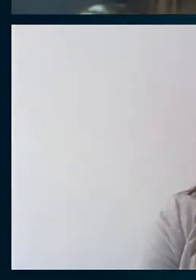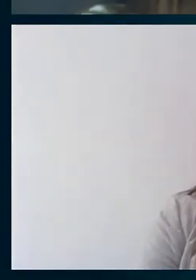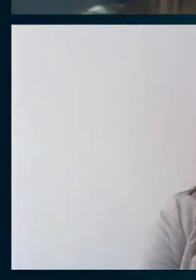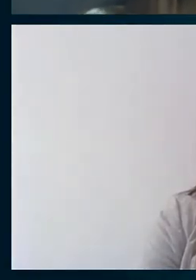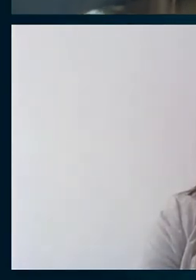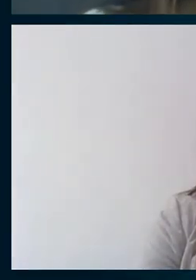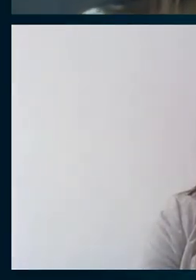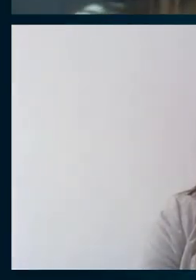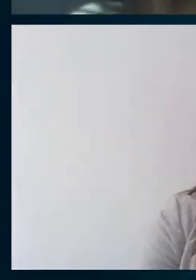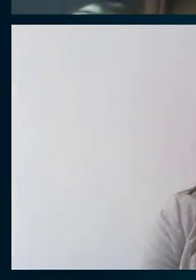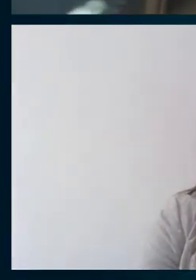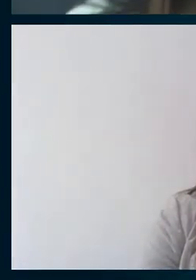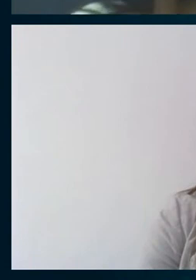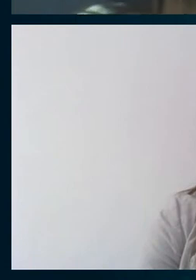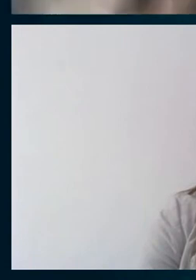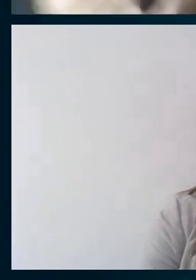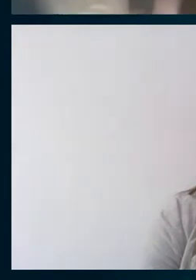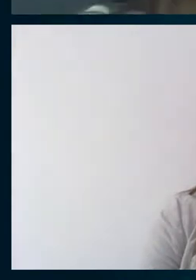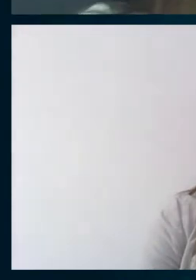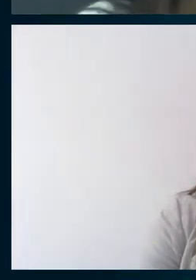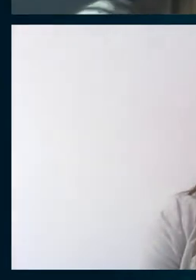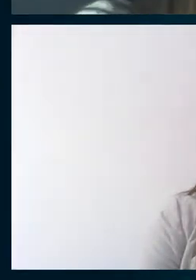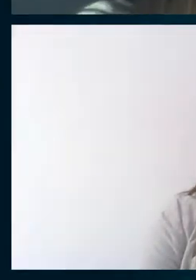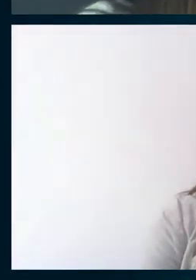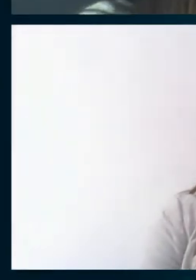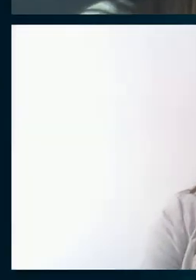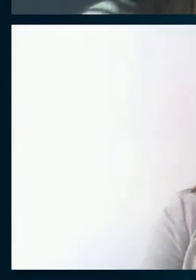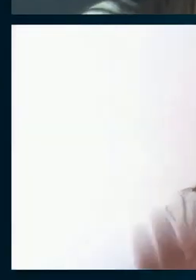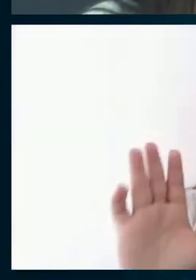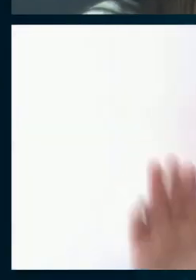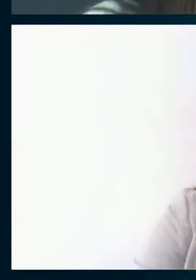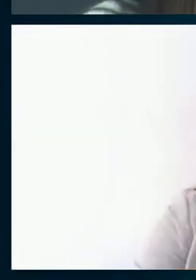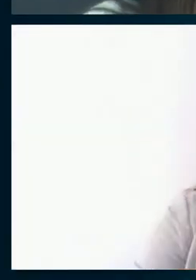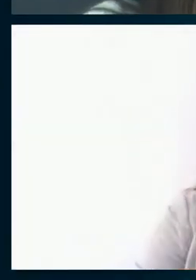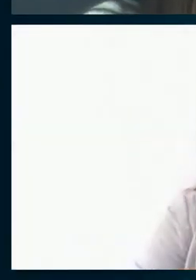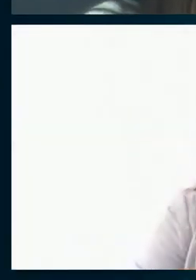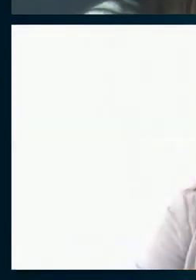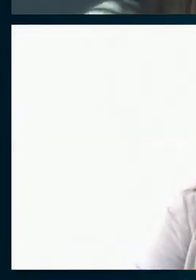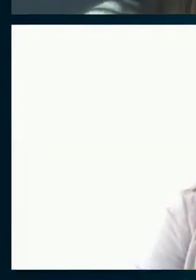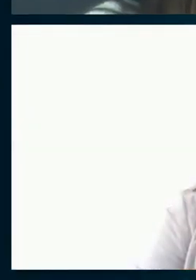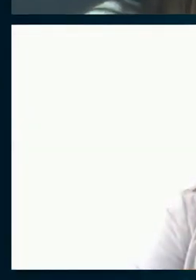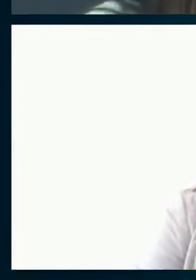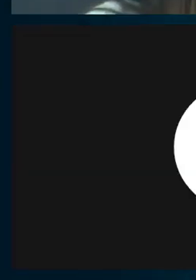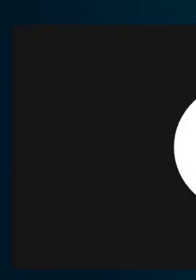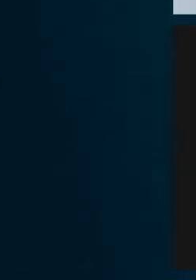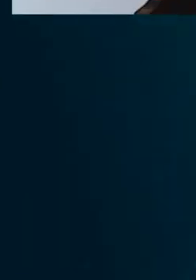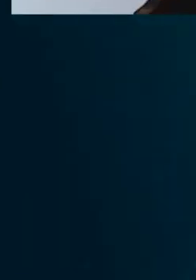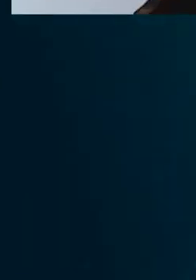Muchísimas gracias a todos, que estén muy bien. Muchísimas gracias, hasta luego. Muchas gracias.